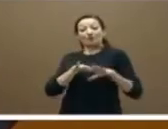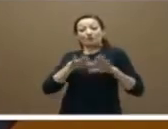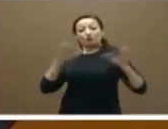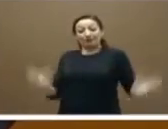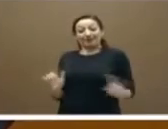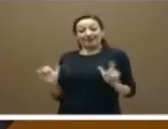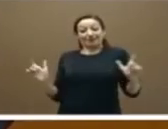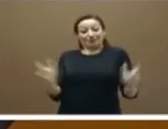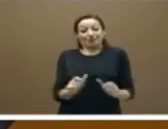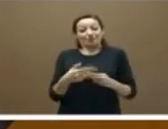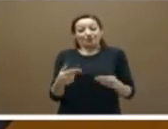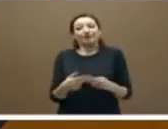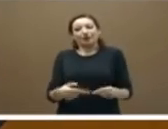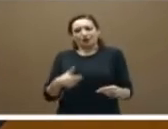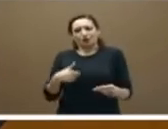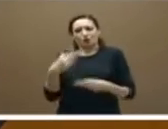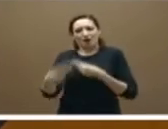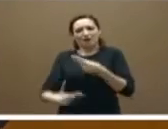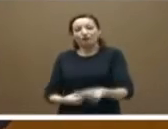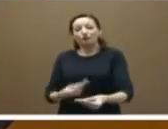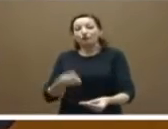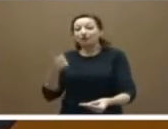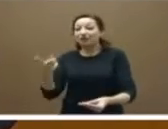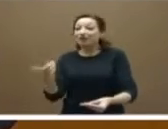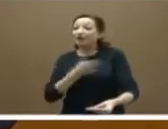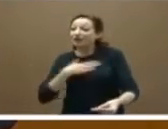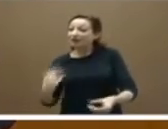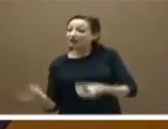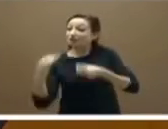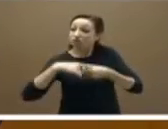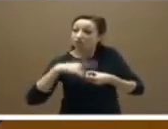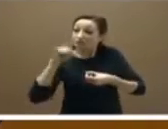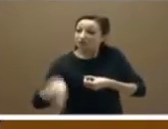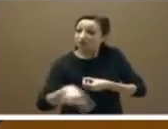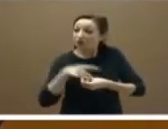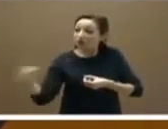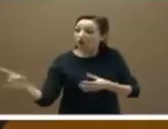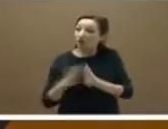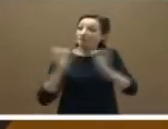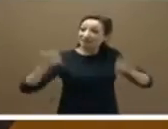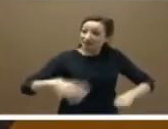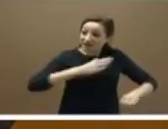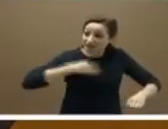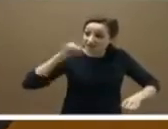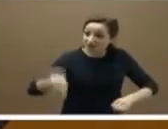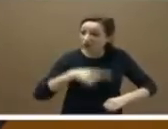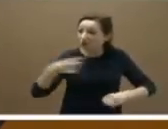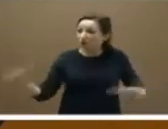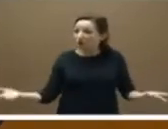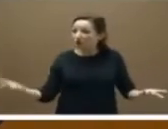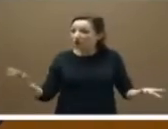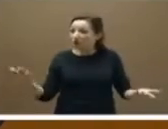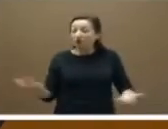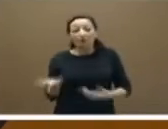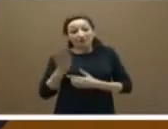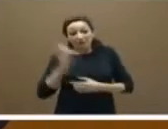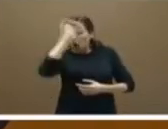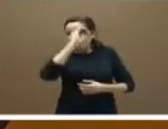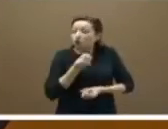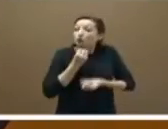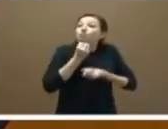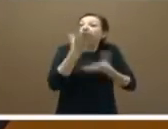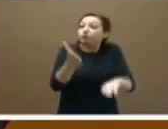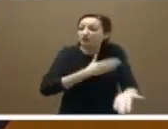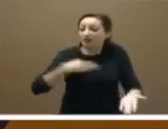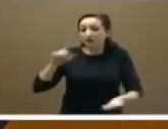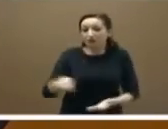haremos, ustedes quieren estar o no quieren estar, quieren pactar o no quieren pactar, quieren presentar sus opiniones o no quieren